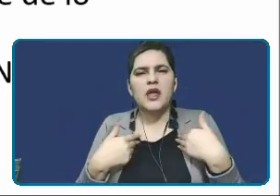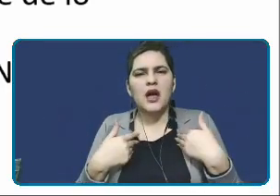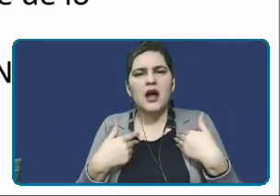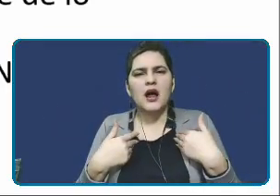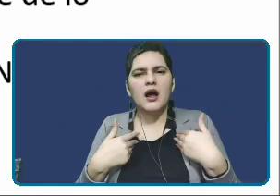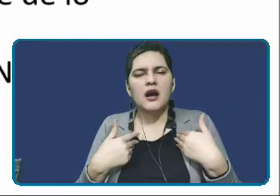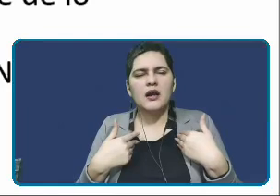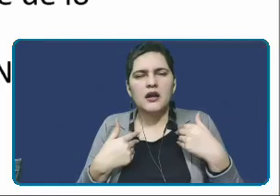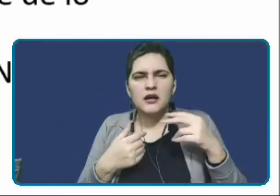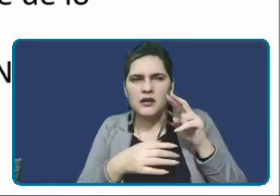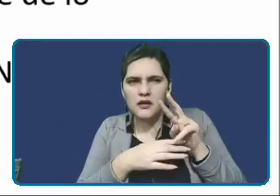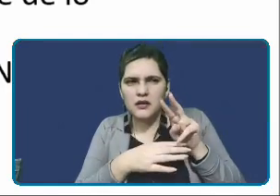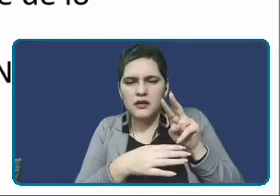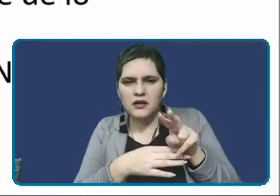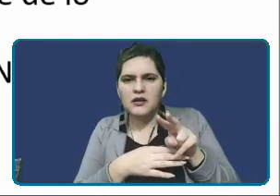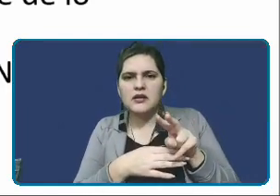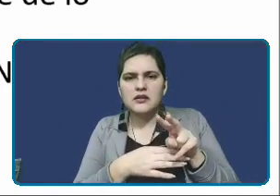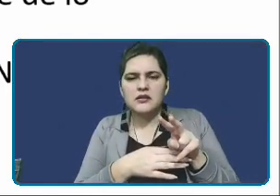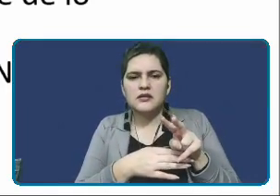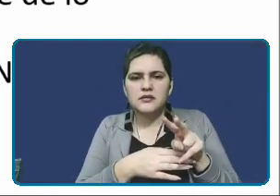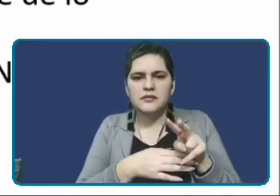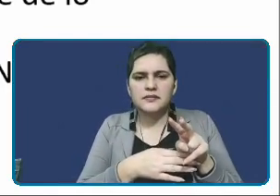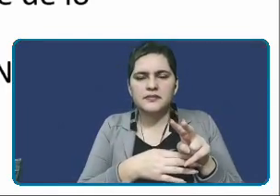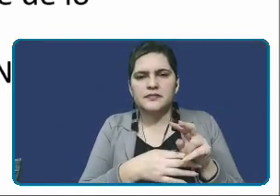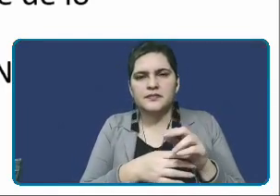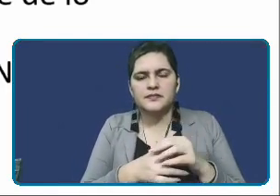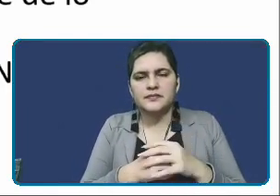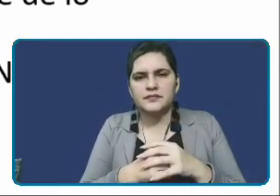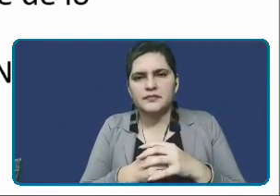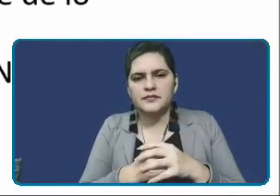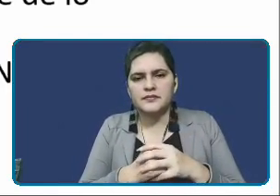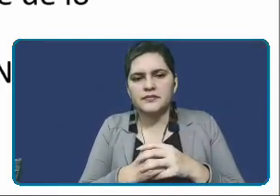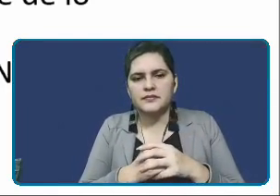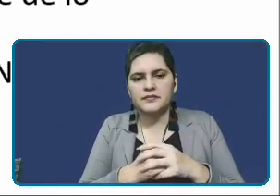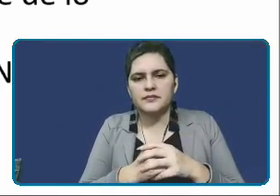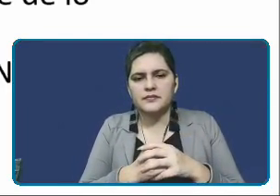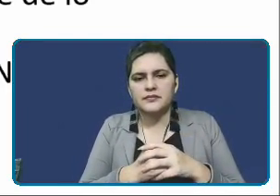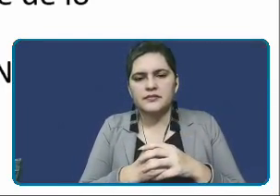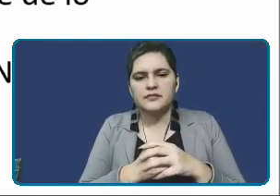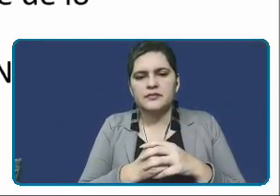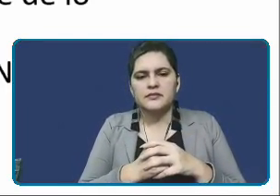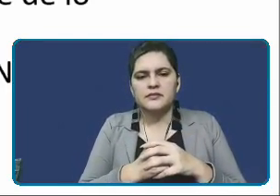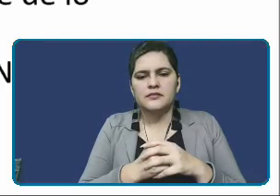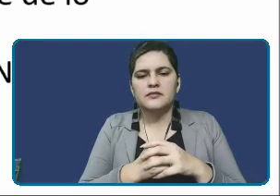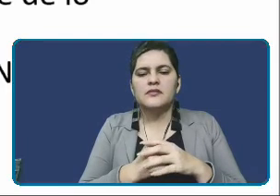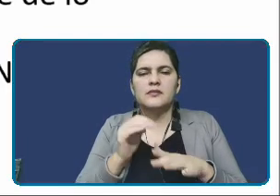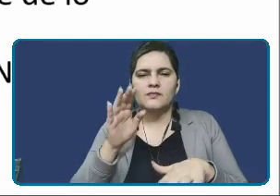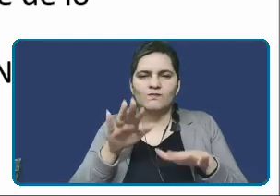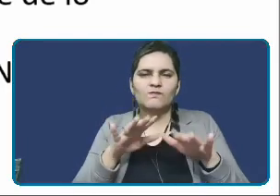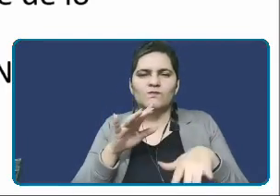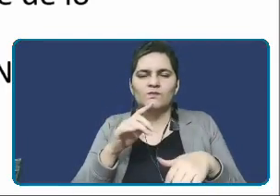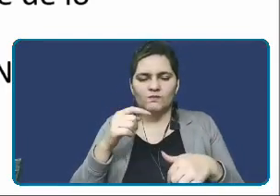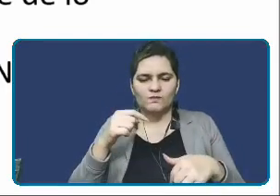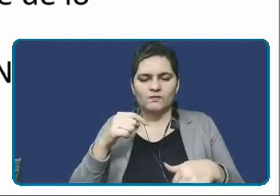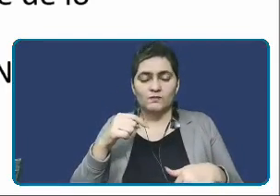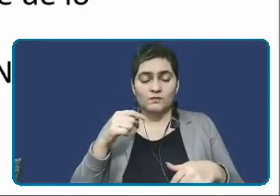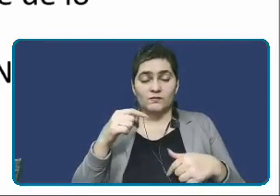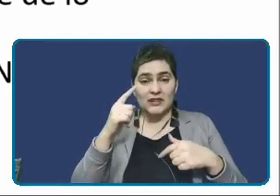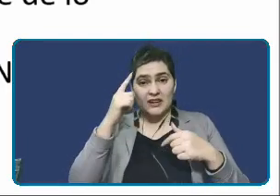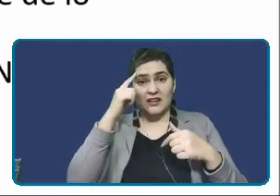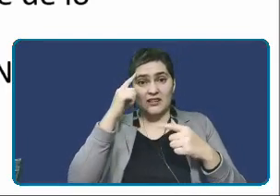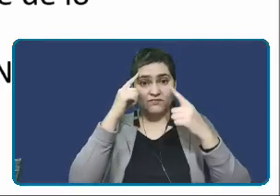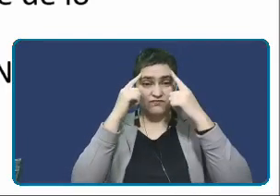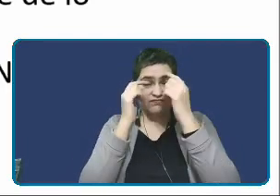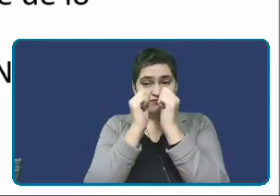síntomas además, ¿ya? Entonces, alterarían la función del sistema nervioso central y por eso era como